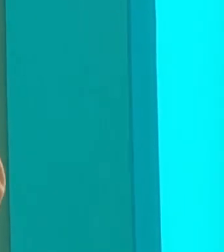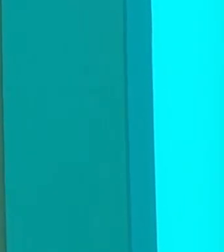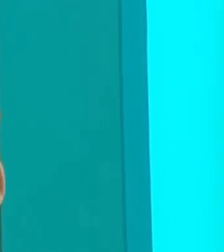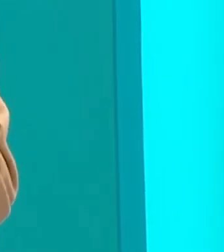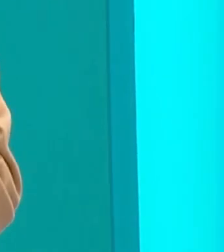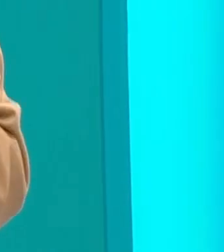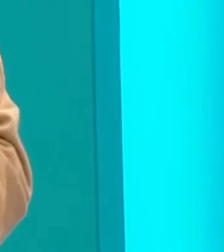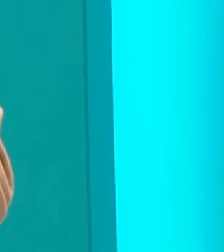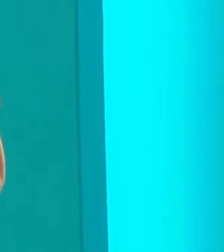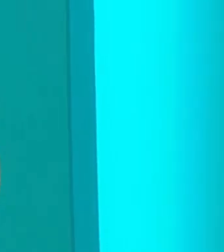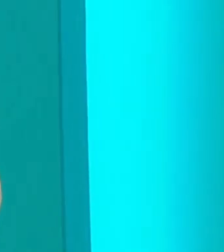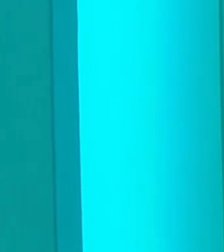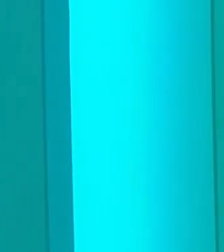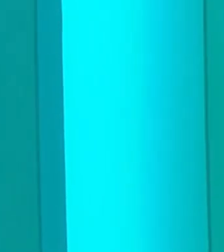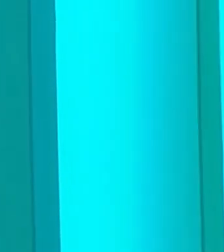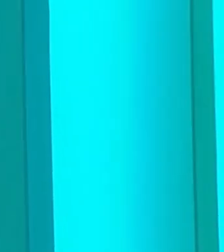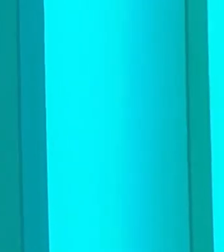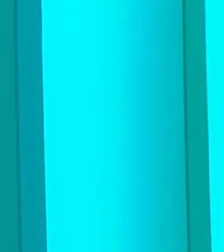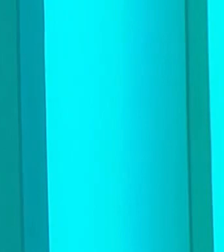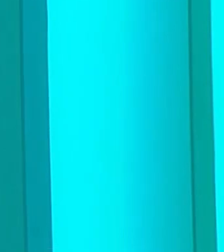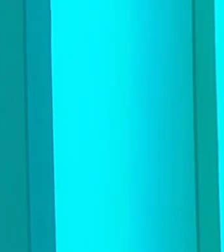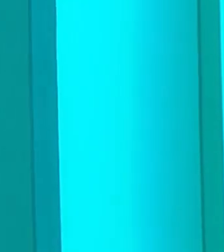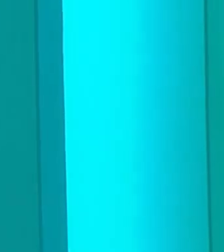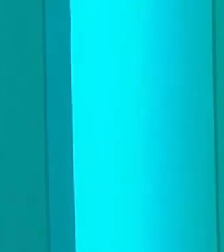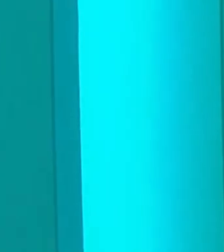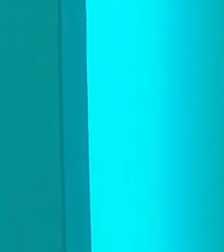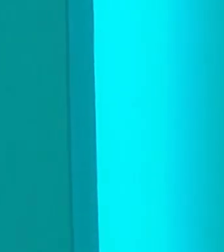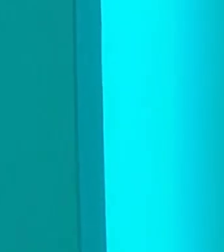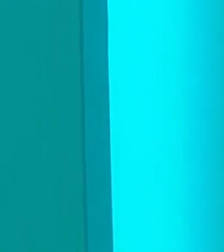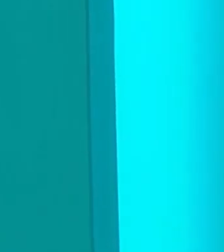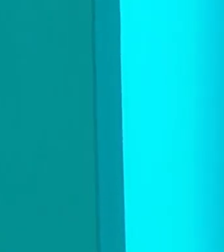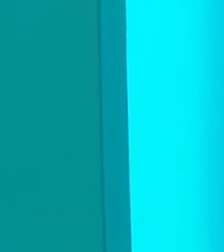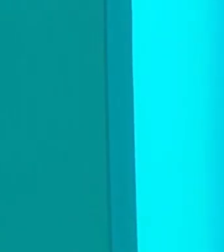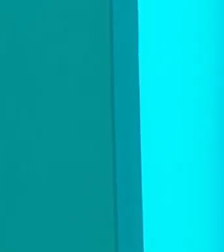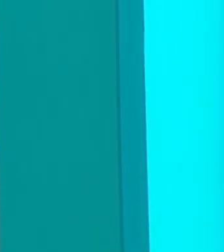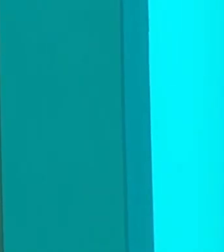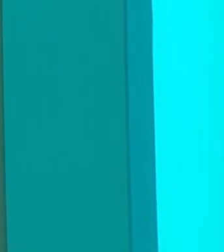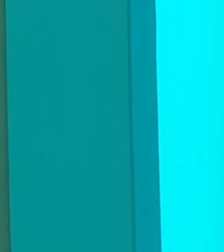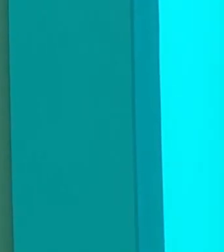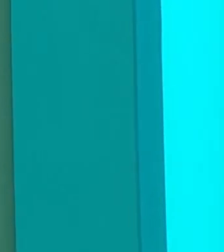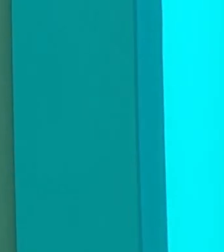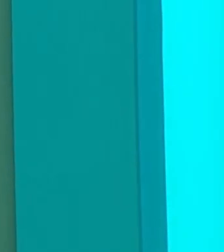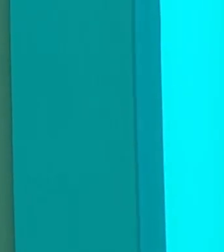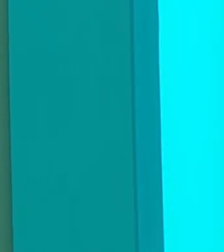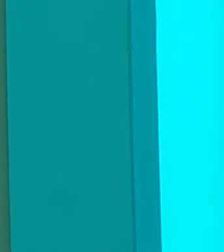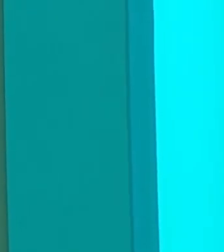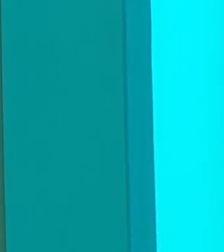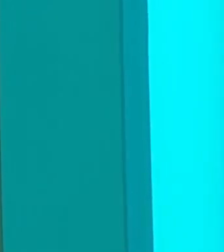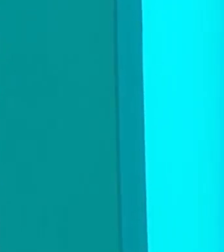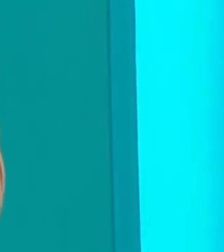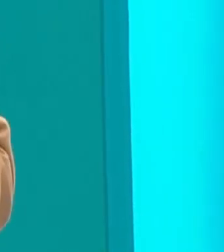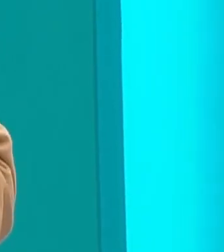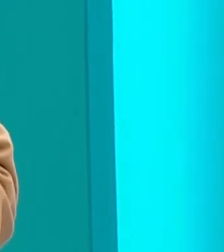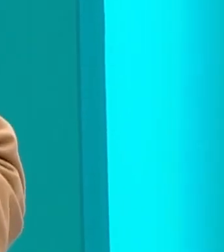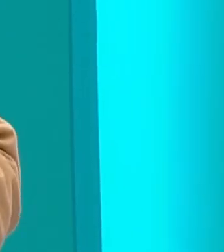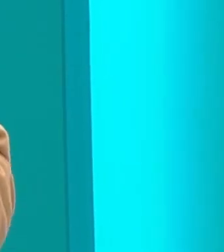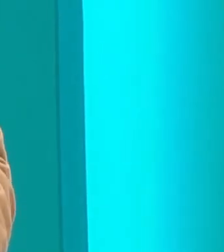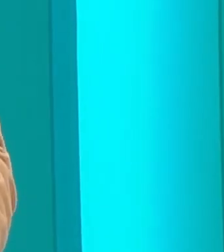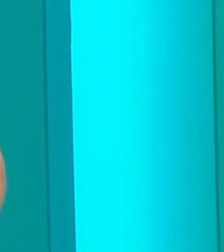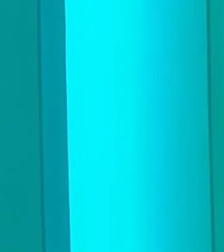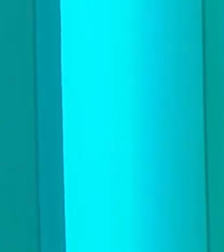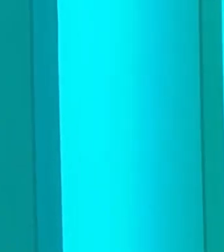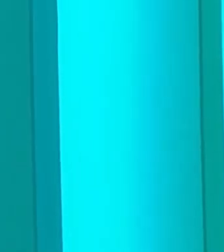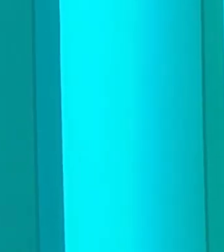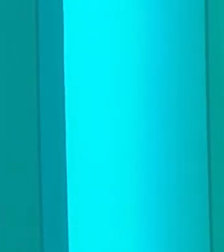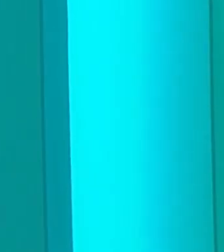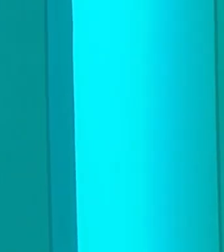muy contentos un nuevo programa en vivo y en directo aquí desde TV Perú. Un nuevo programa de Cuerpo Médico, pero recargados de energía y de